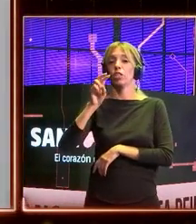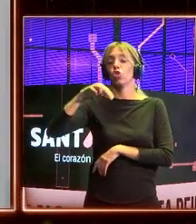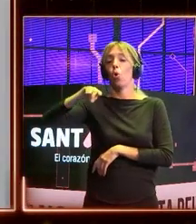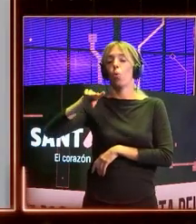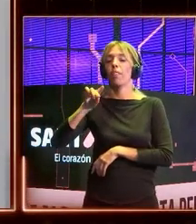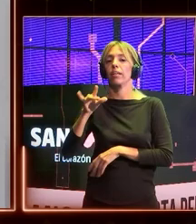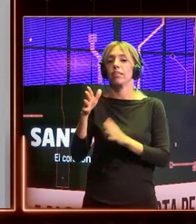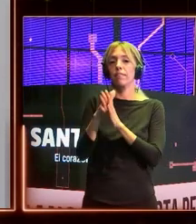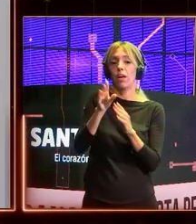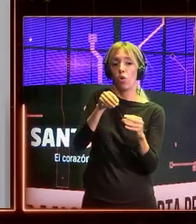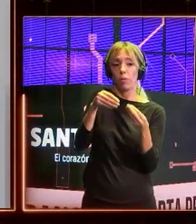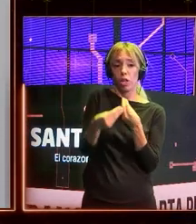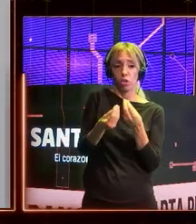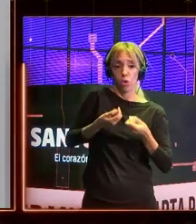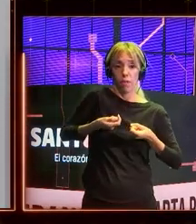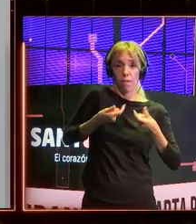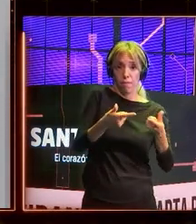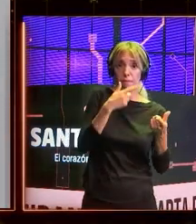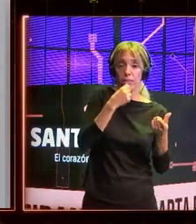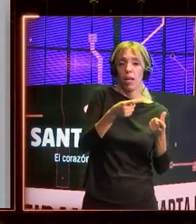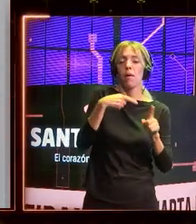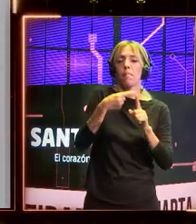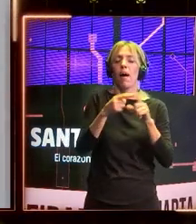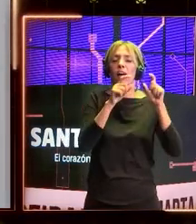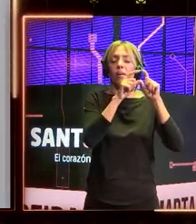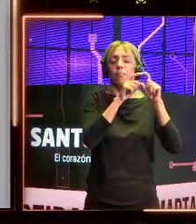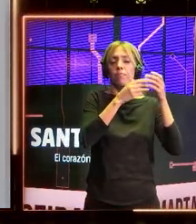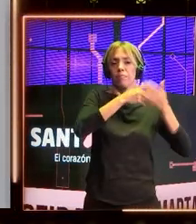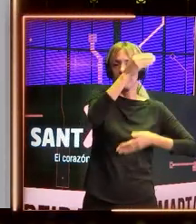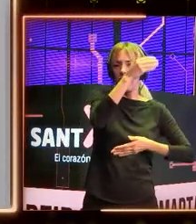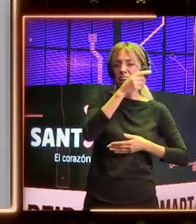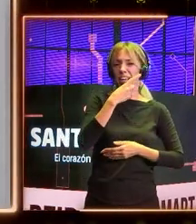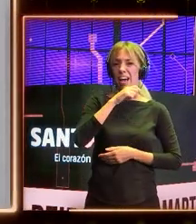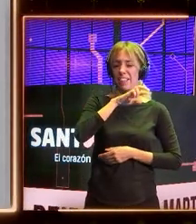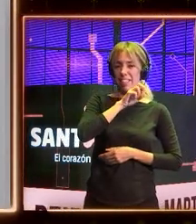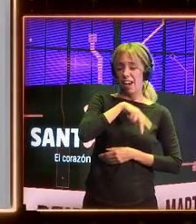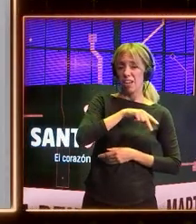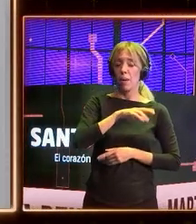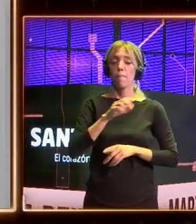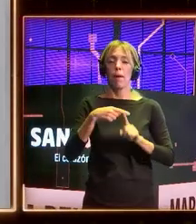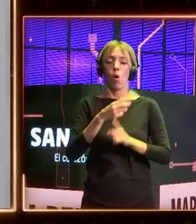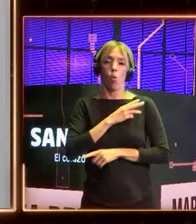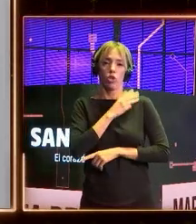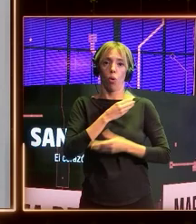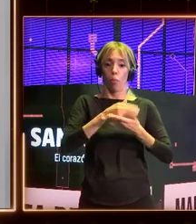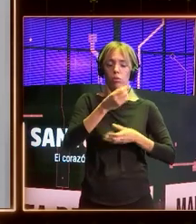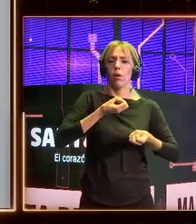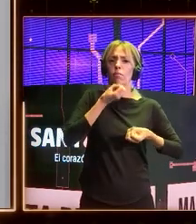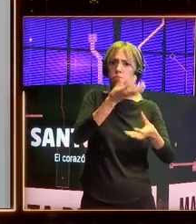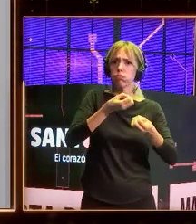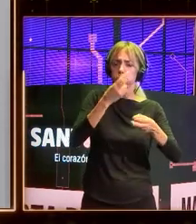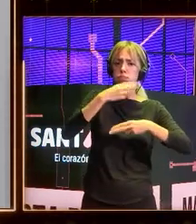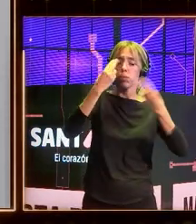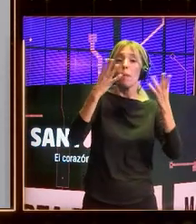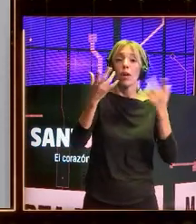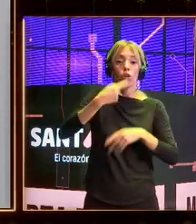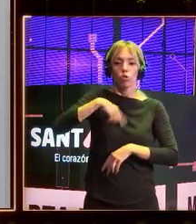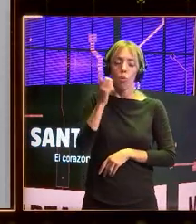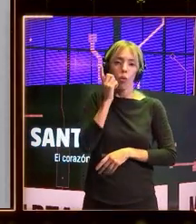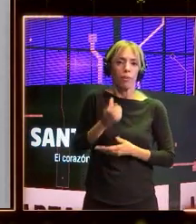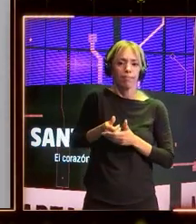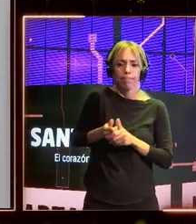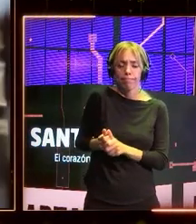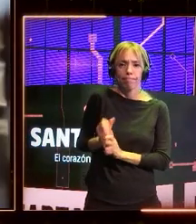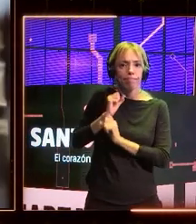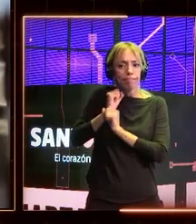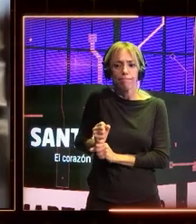facilita esta documentación y el Guardian y el Washington Post la empiezan a publicar. Sin embargo, nosotros no podemos dejar de usar estos dispositivos a pesar de que sabemos